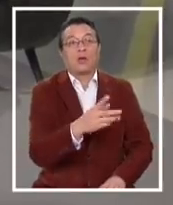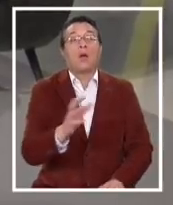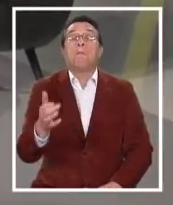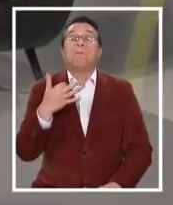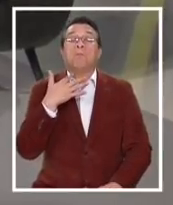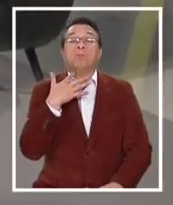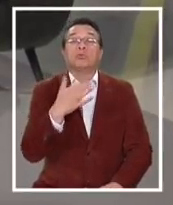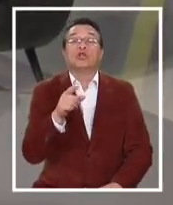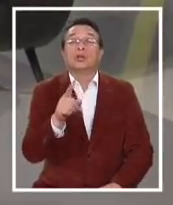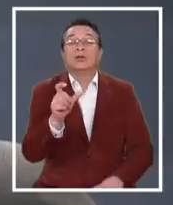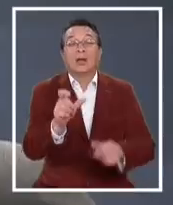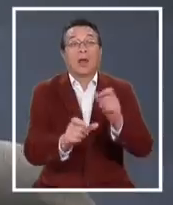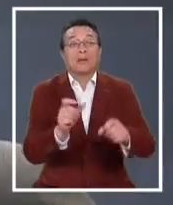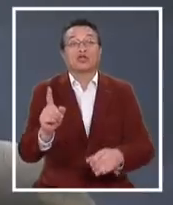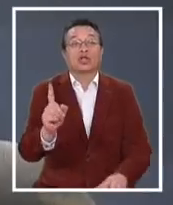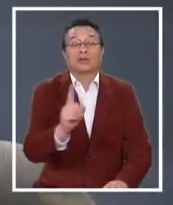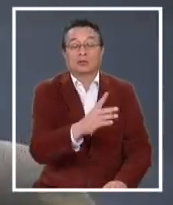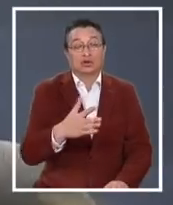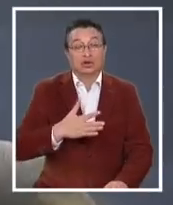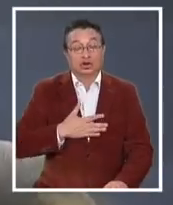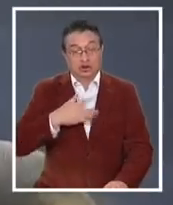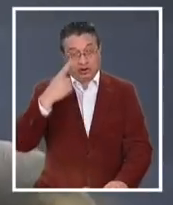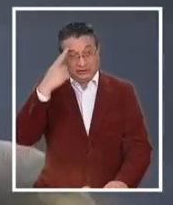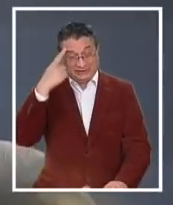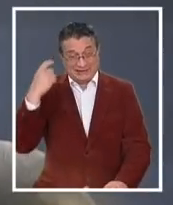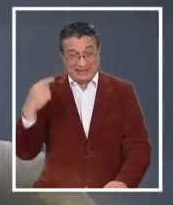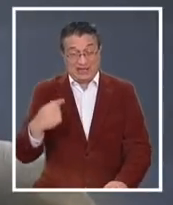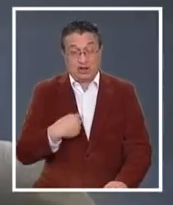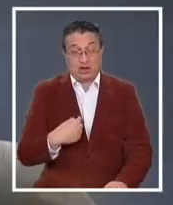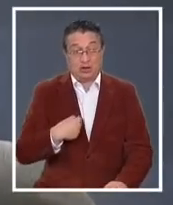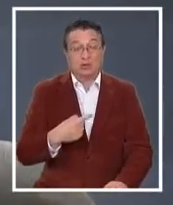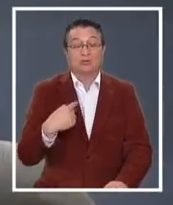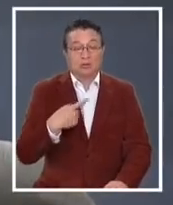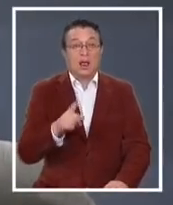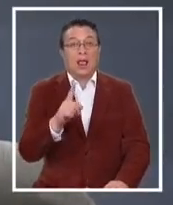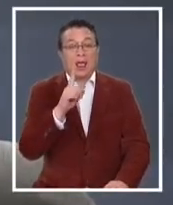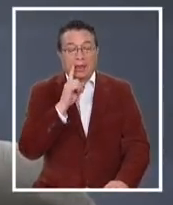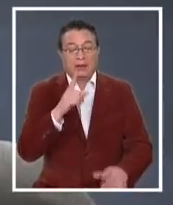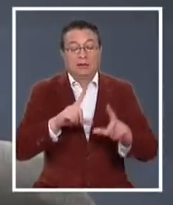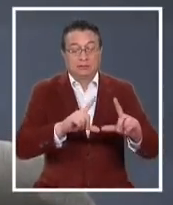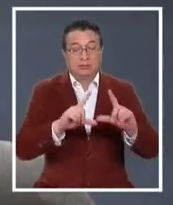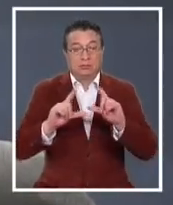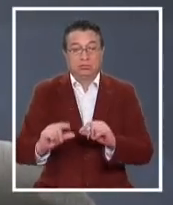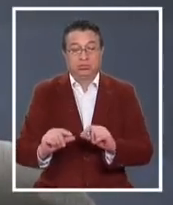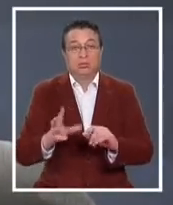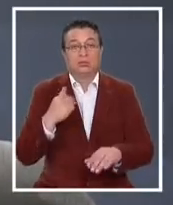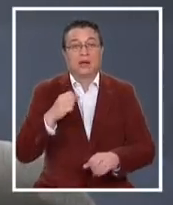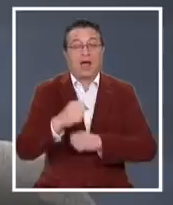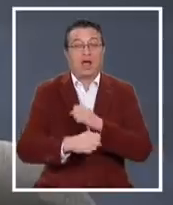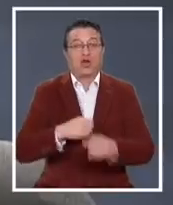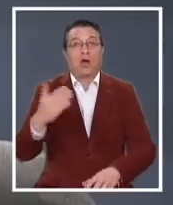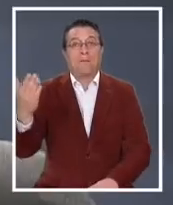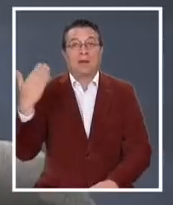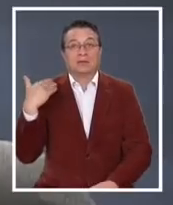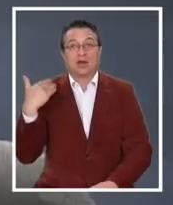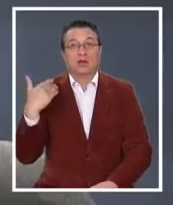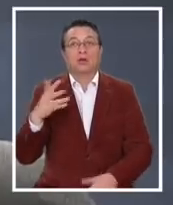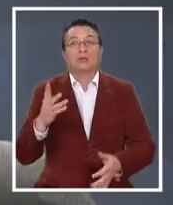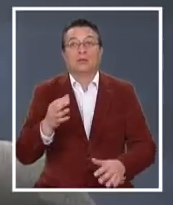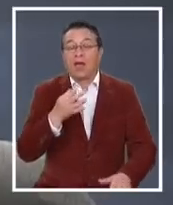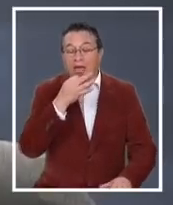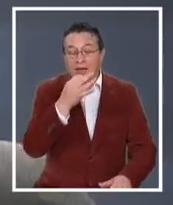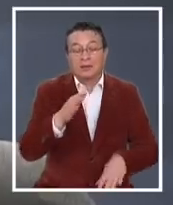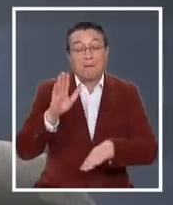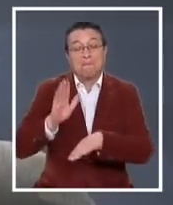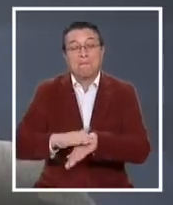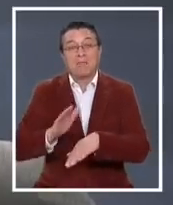así? Yo creo, Constanza, que entre que tuvimos una baja de casos hacia final del año pasado, entre que se dieron